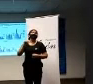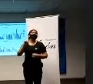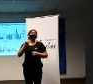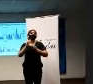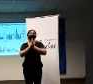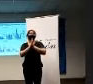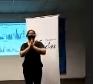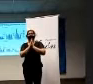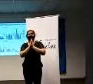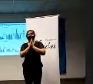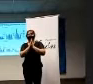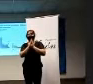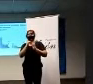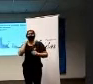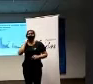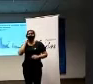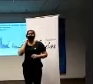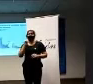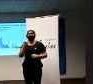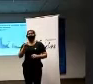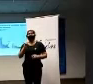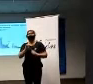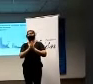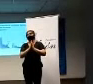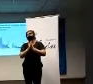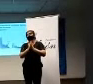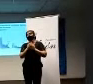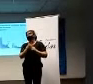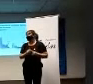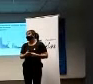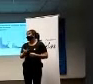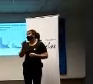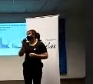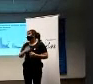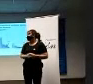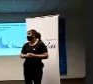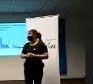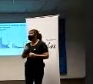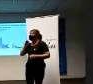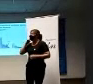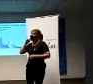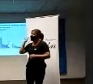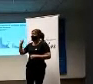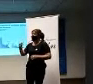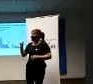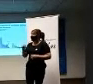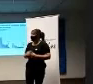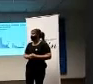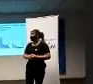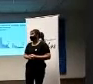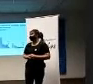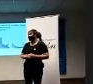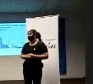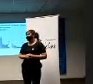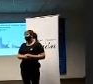e Itapúa. Y por último, los departamentos que son del eje Chaco, que conforman